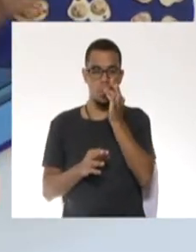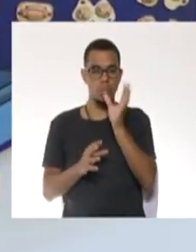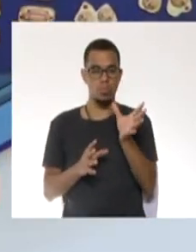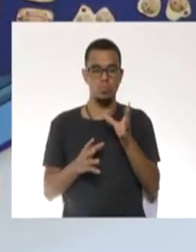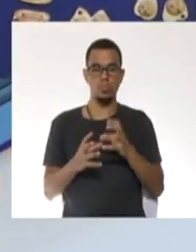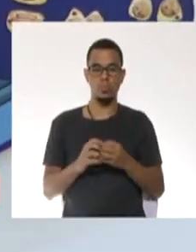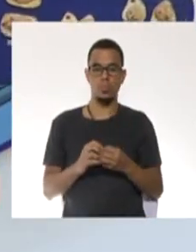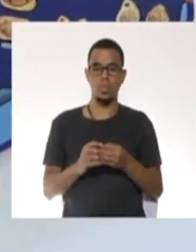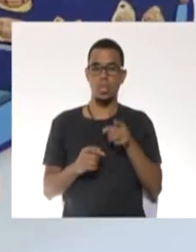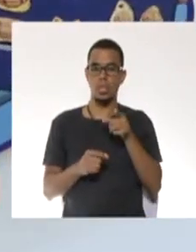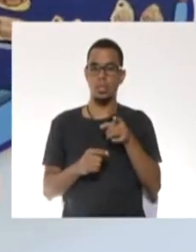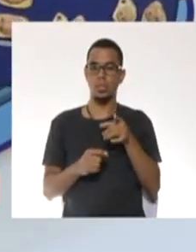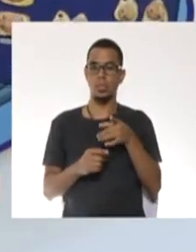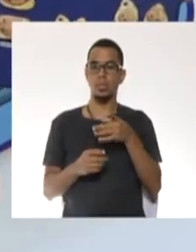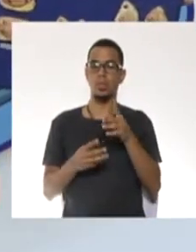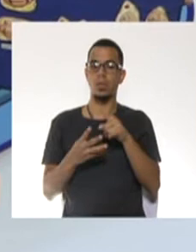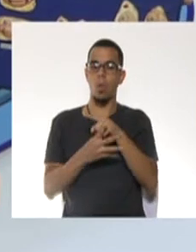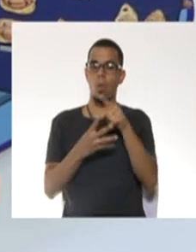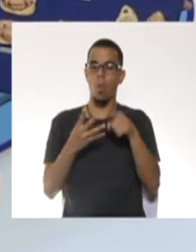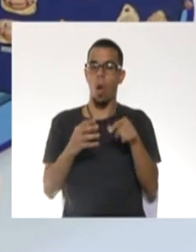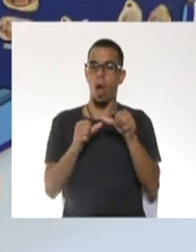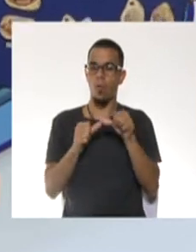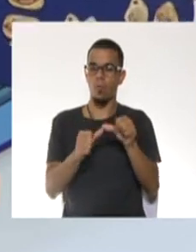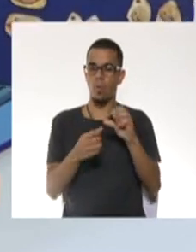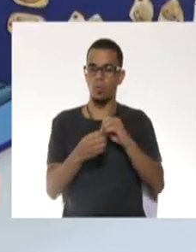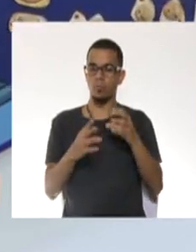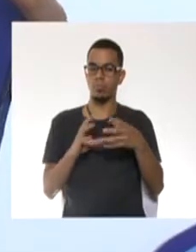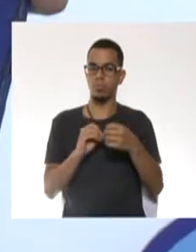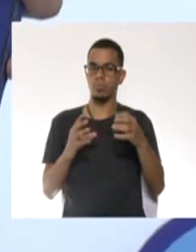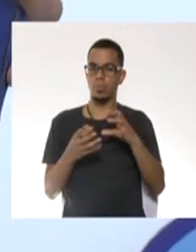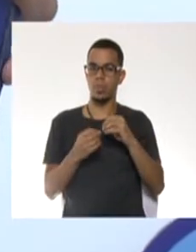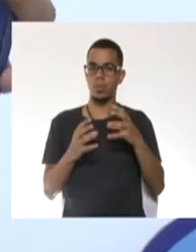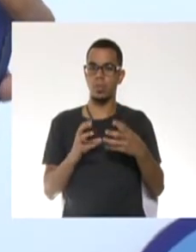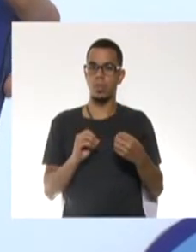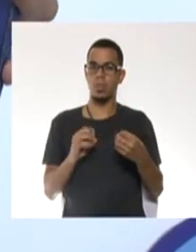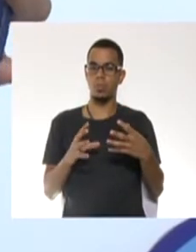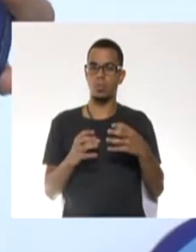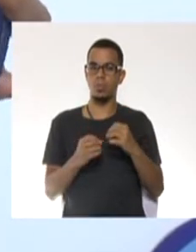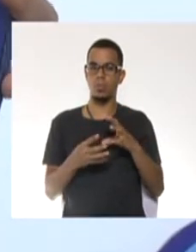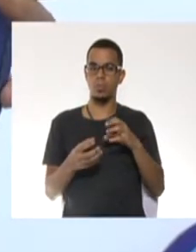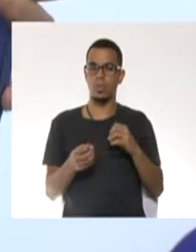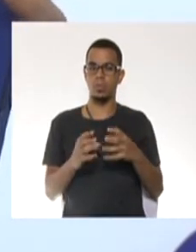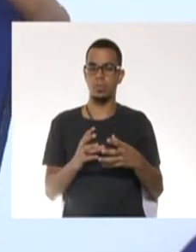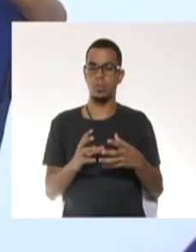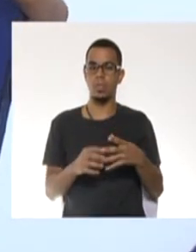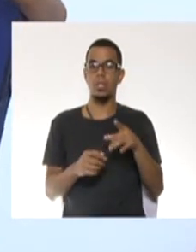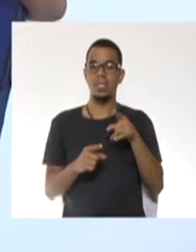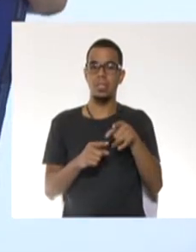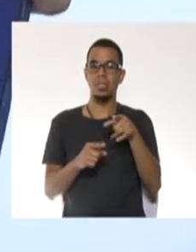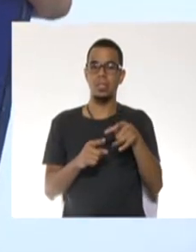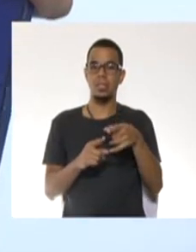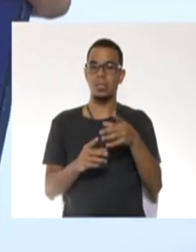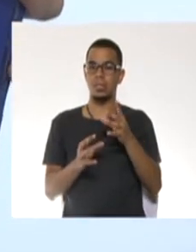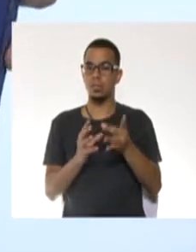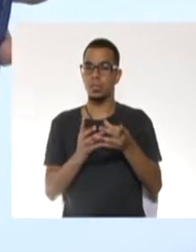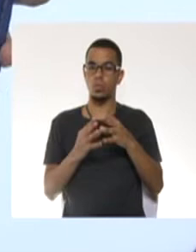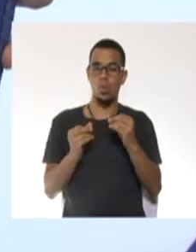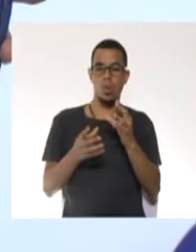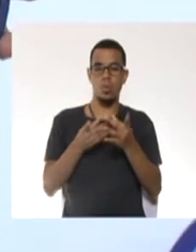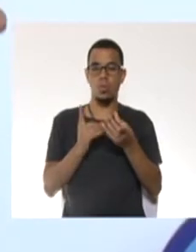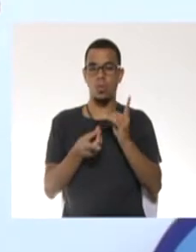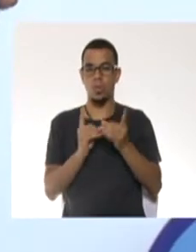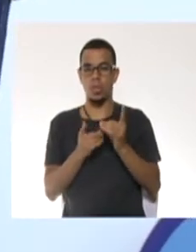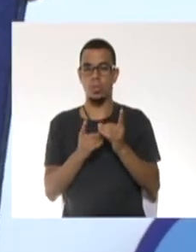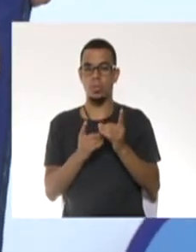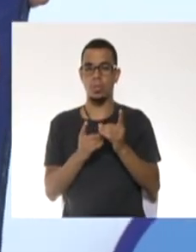al final 4 células hijas, pero la carga cromosómica va a ser 2N al inicio y posteriormente va a ser de